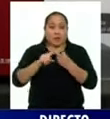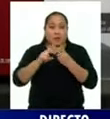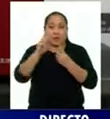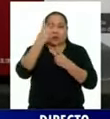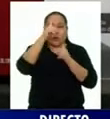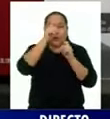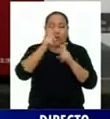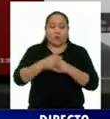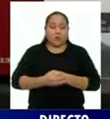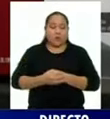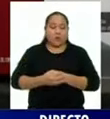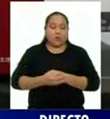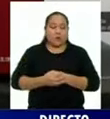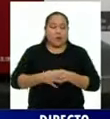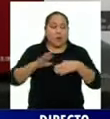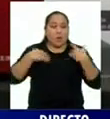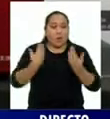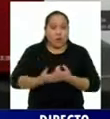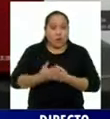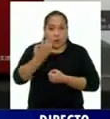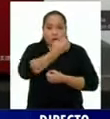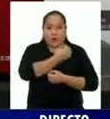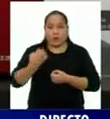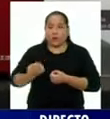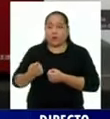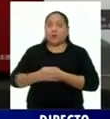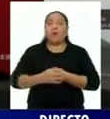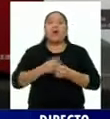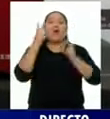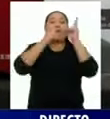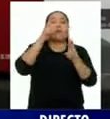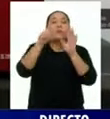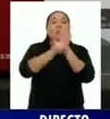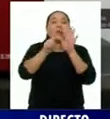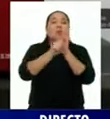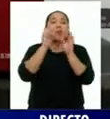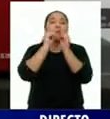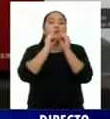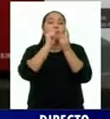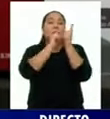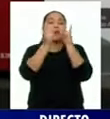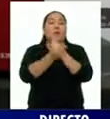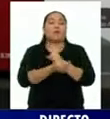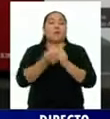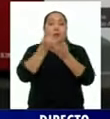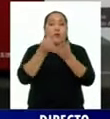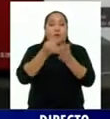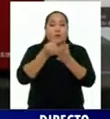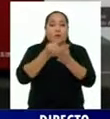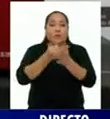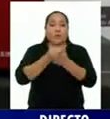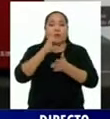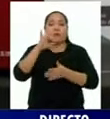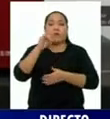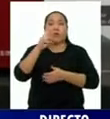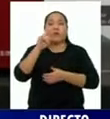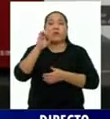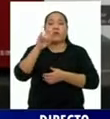pregunta, el Poder Ejecutivo ha observado la ley que modificaba la ley de fideicomiso, que está